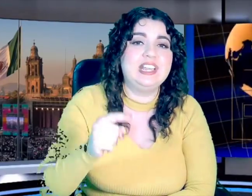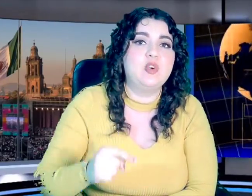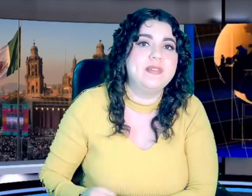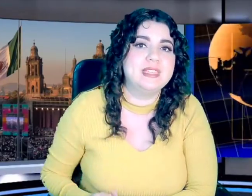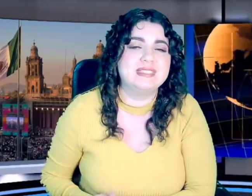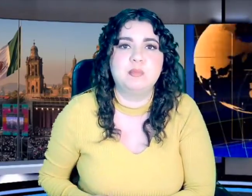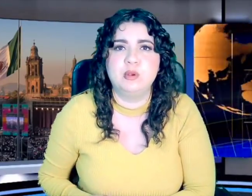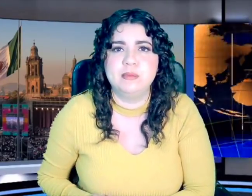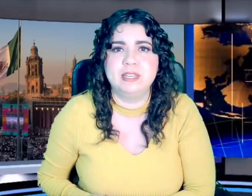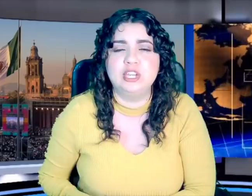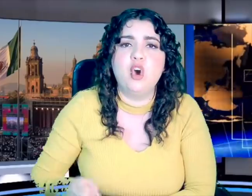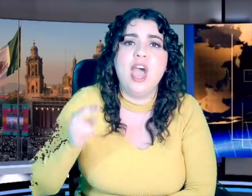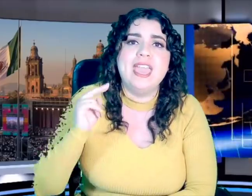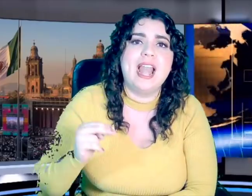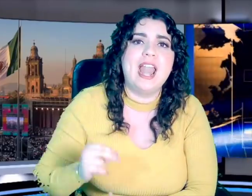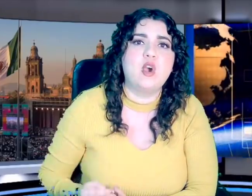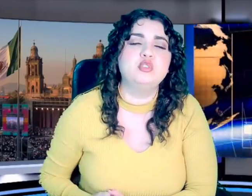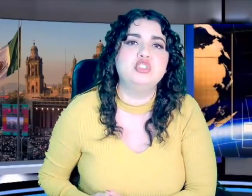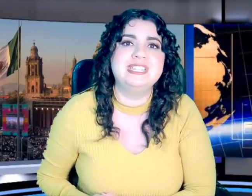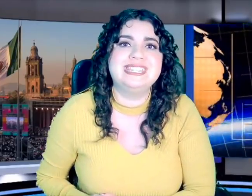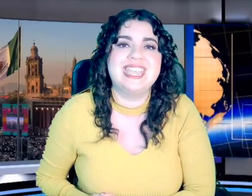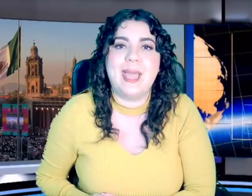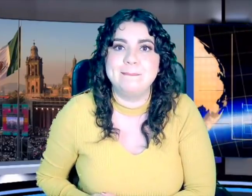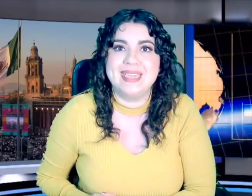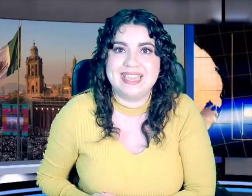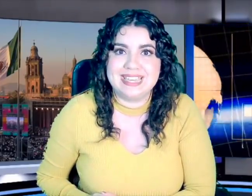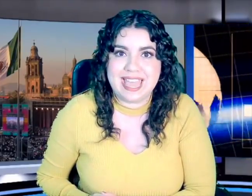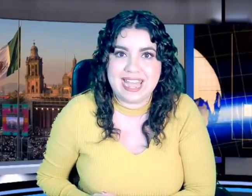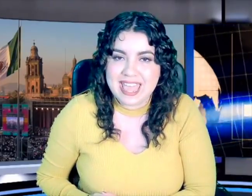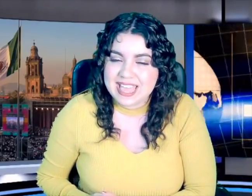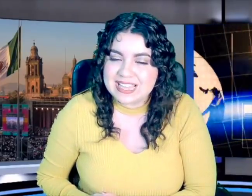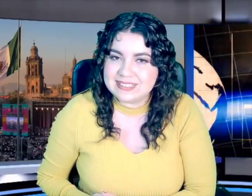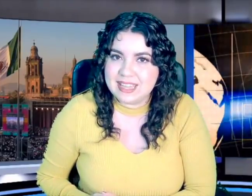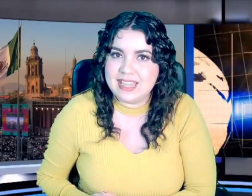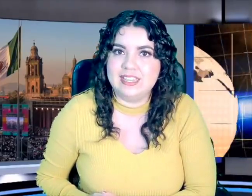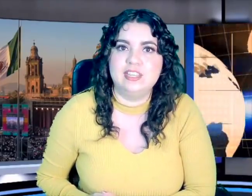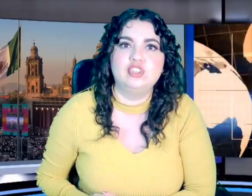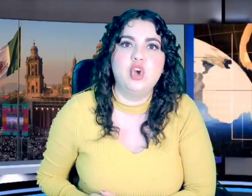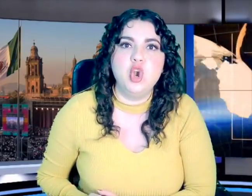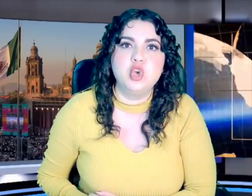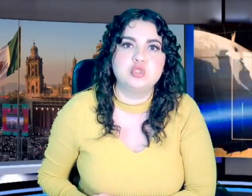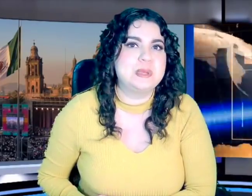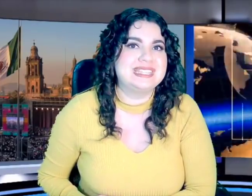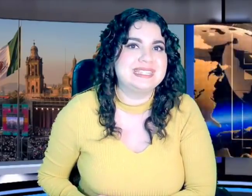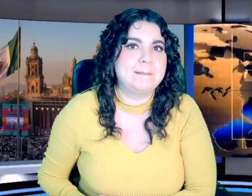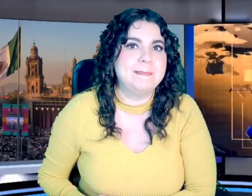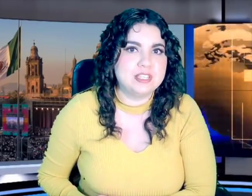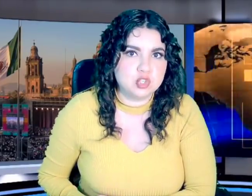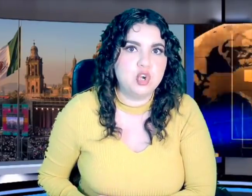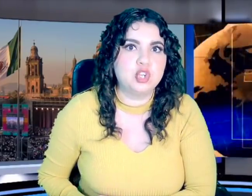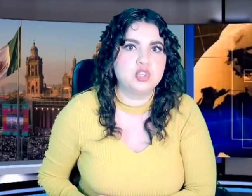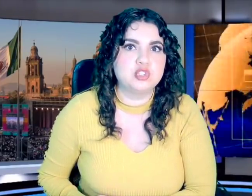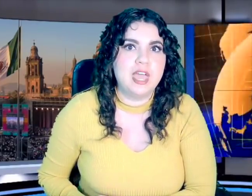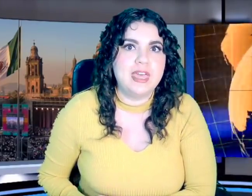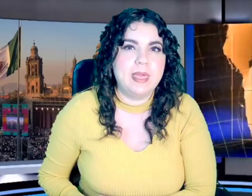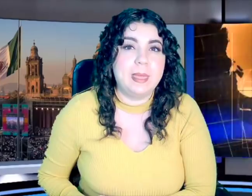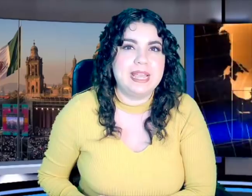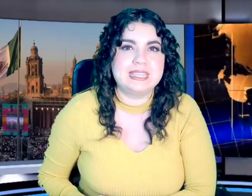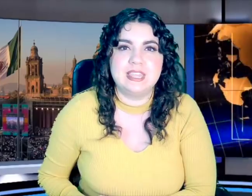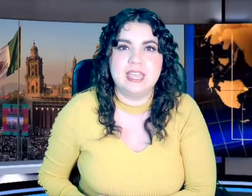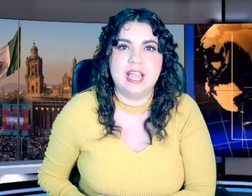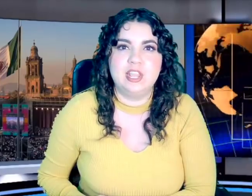rendirle cuentas al pueblo de México y a la justicia mexicana. Están cayendo los peces más gordos